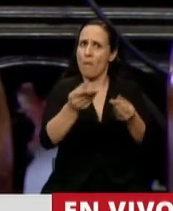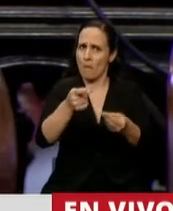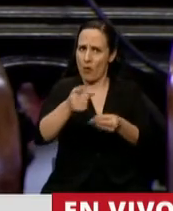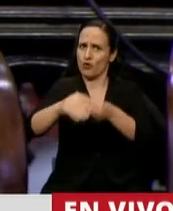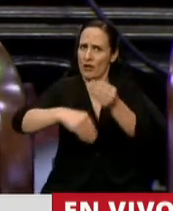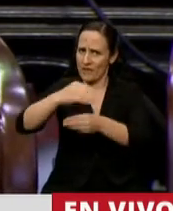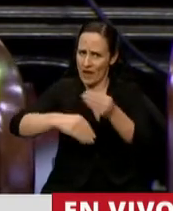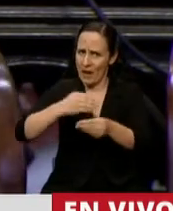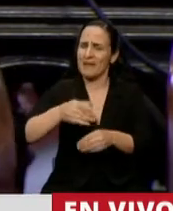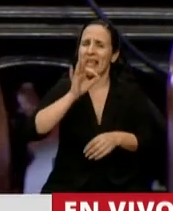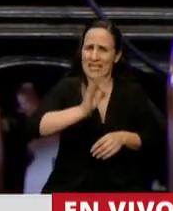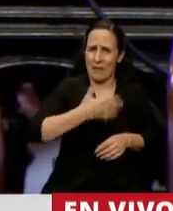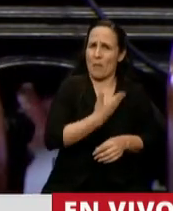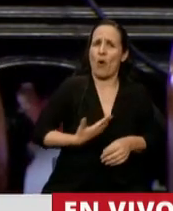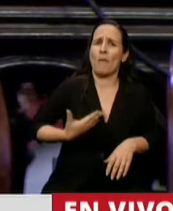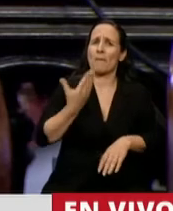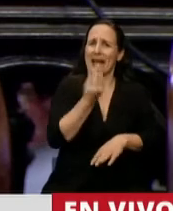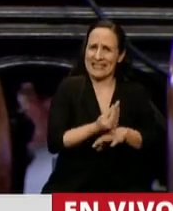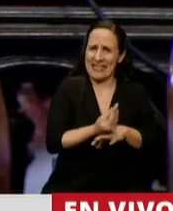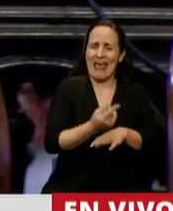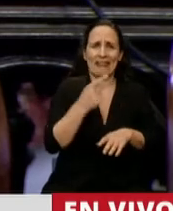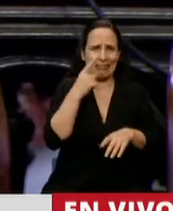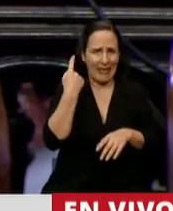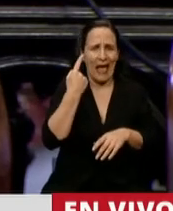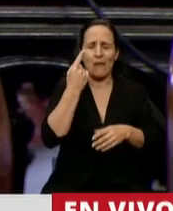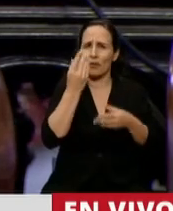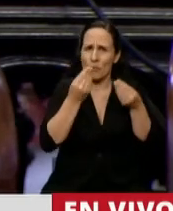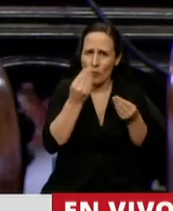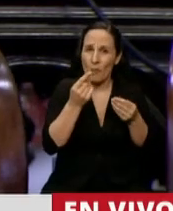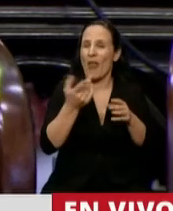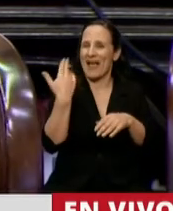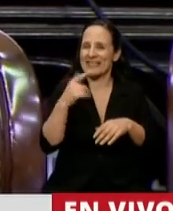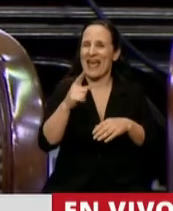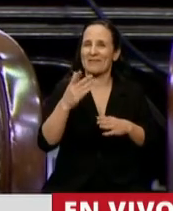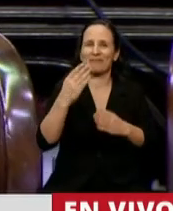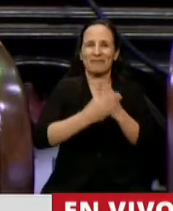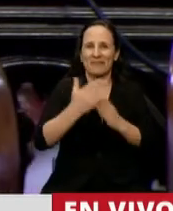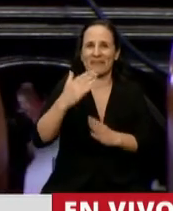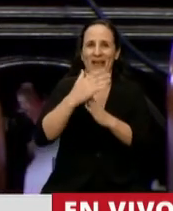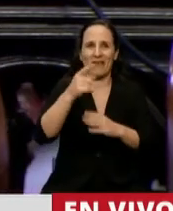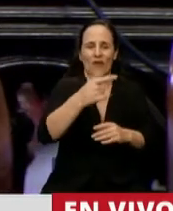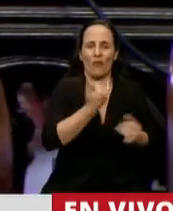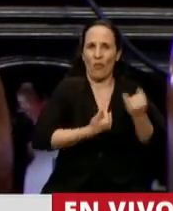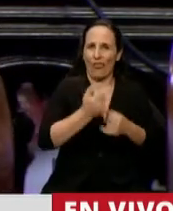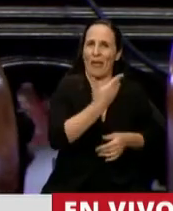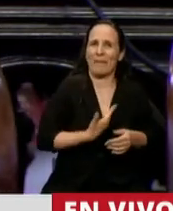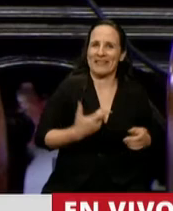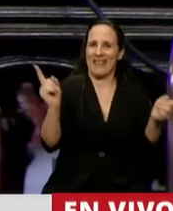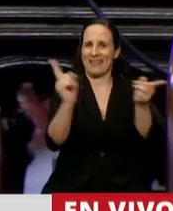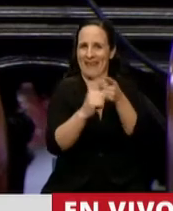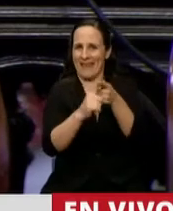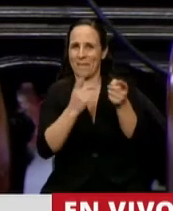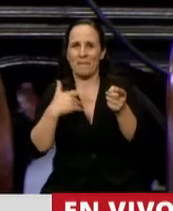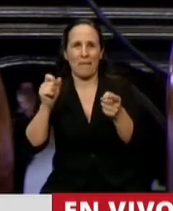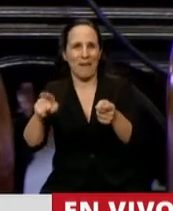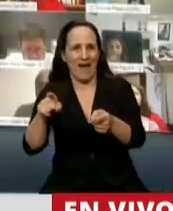la preocupación de nuestro presidente, que ayer nuestro jefe de gabinete contaba que estuvo en comunicación con la mamá de Facundo. Y por todo esto